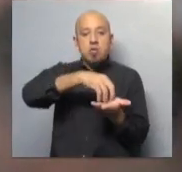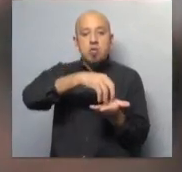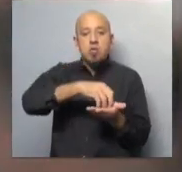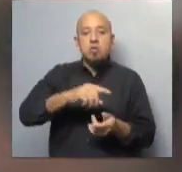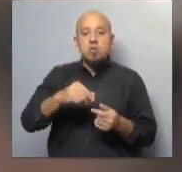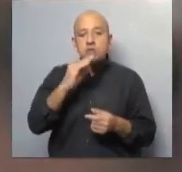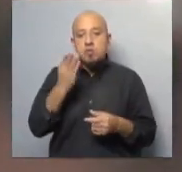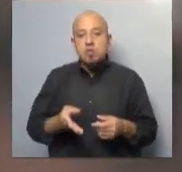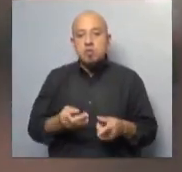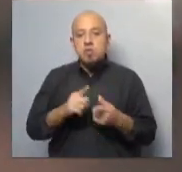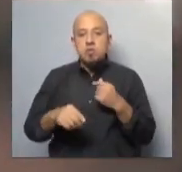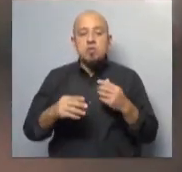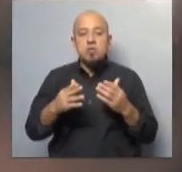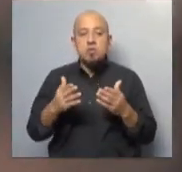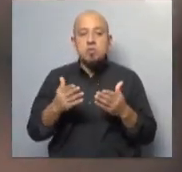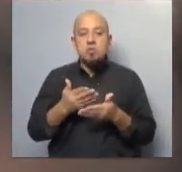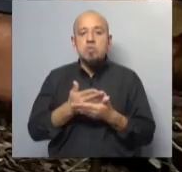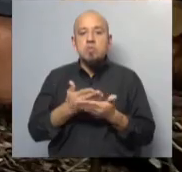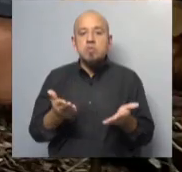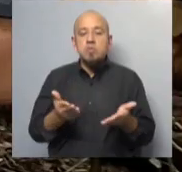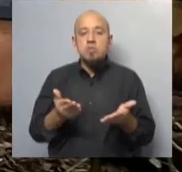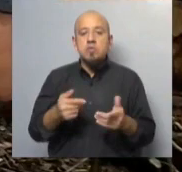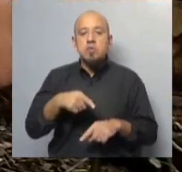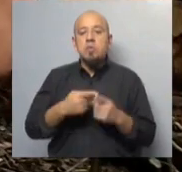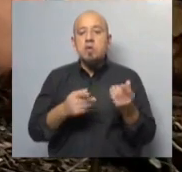actitud revolucionaria desde el punto de vista de lo que es lo